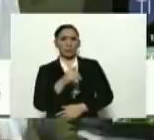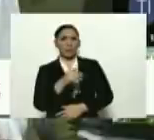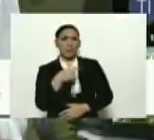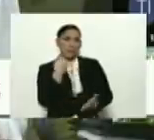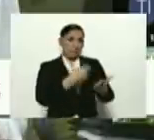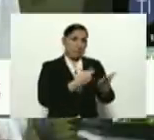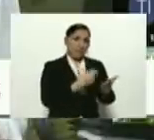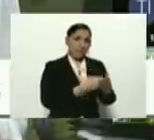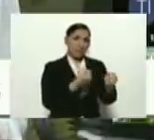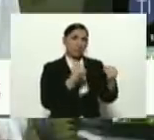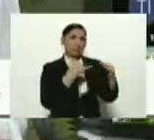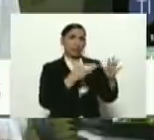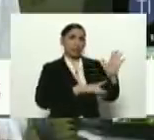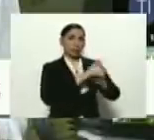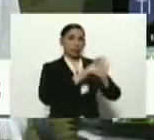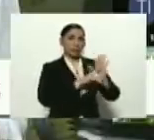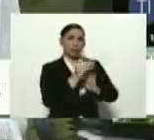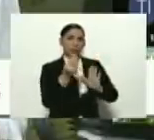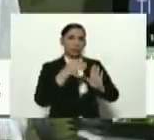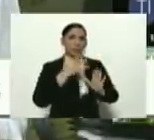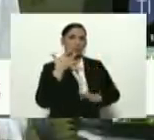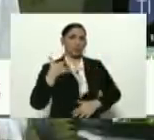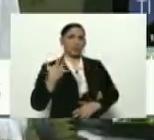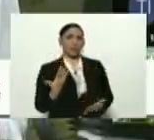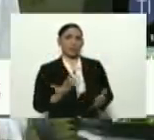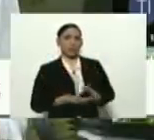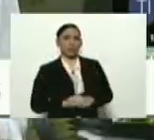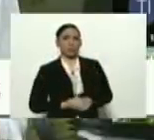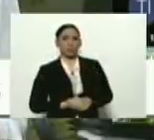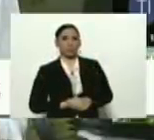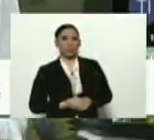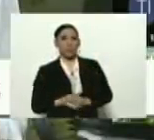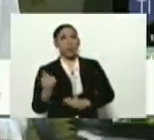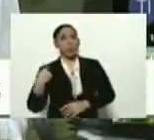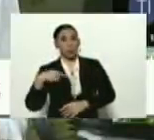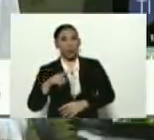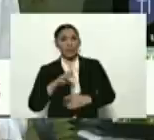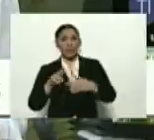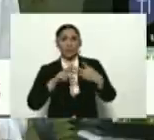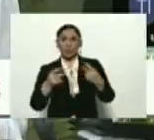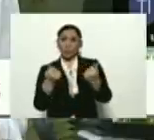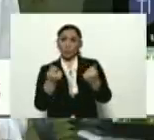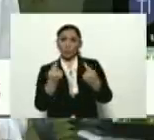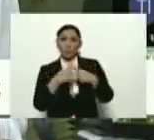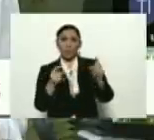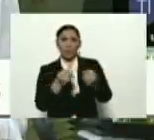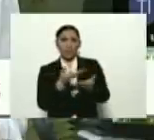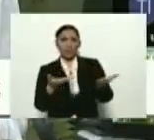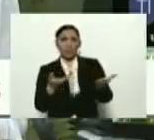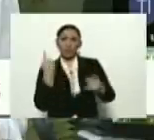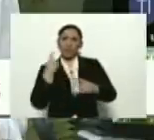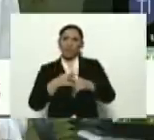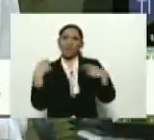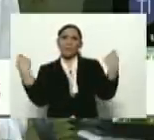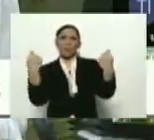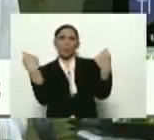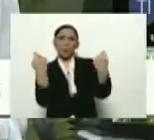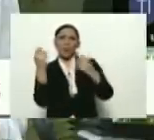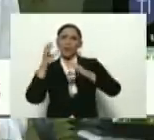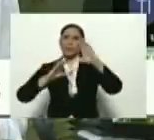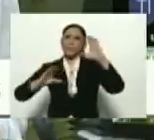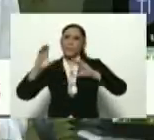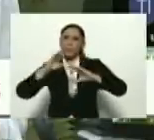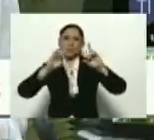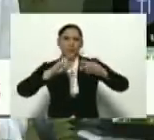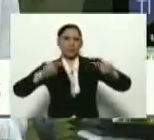en el desarrollo de armas cada vez más sofisticadas, los que tienen los recursos para ello debieran promover las investigaciones